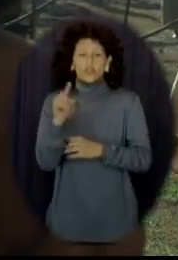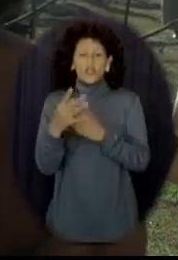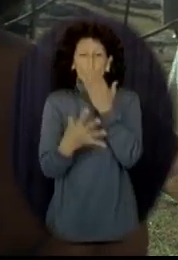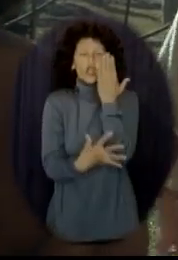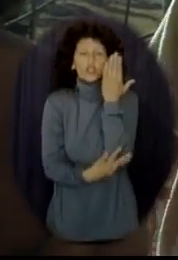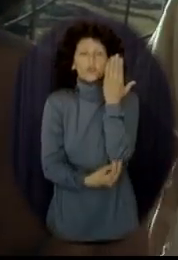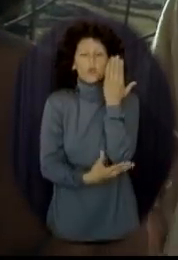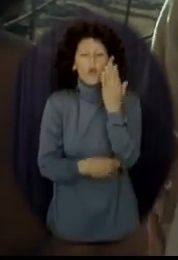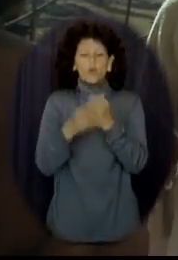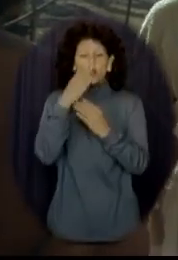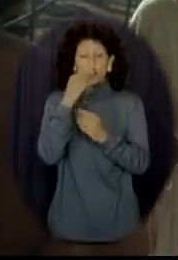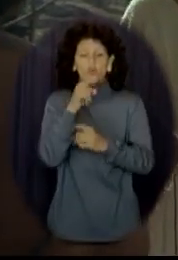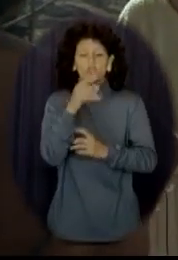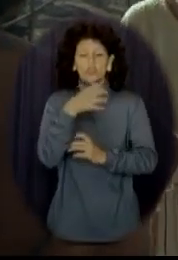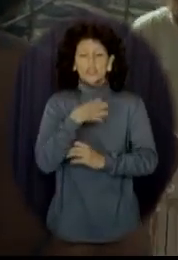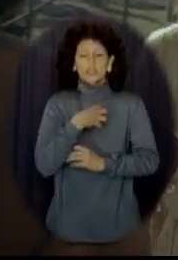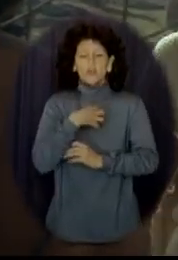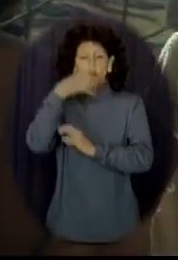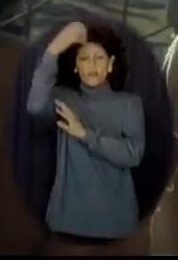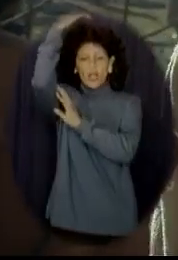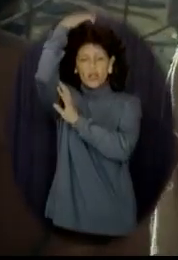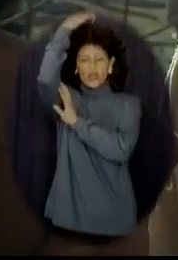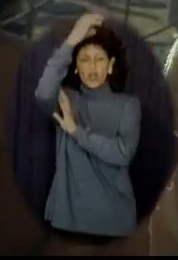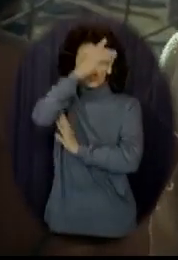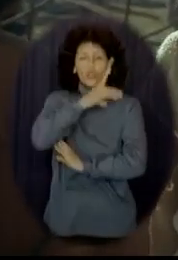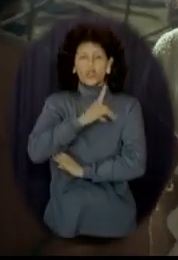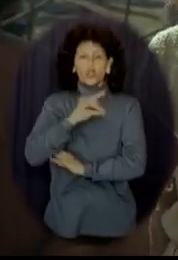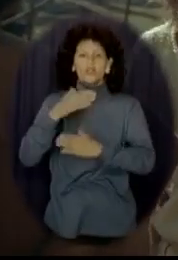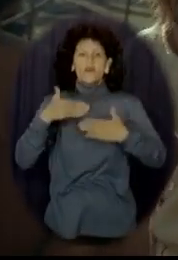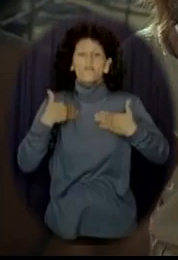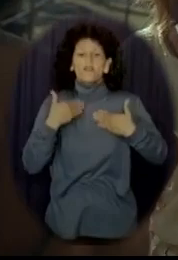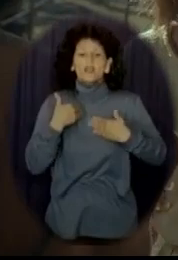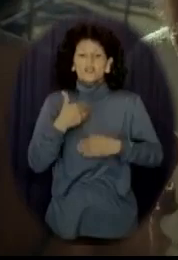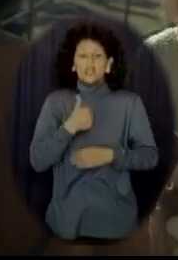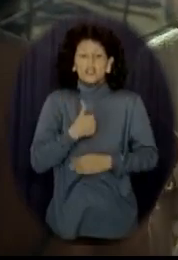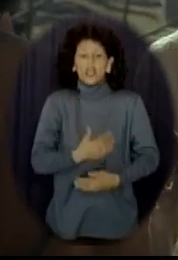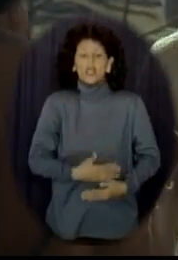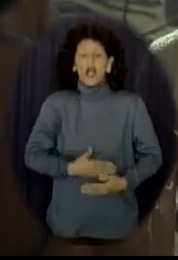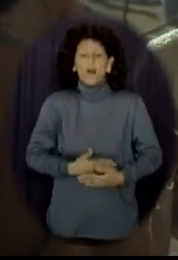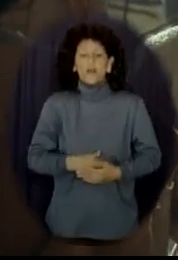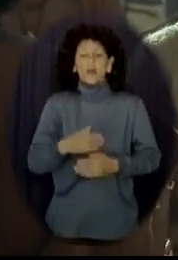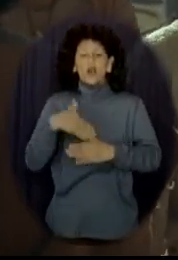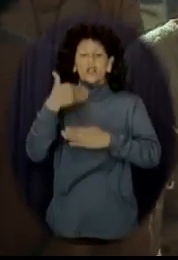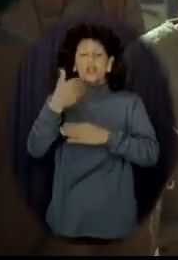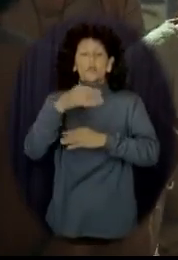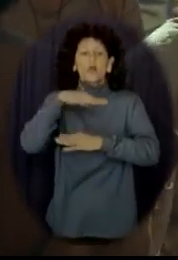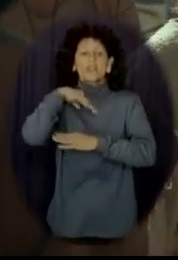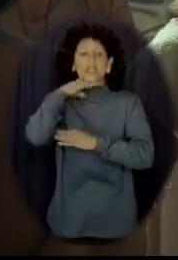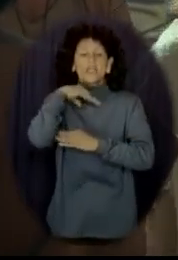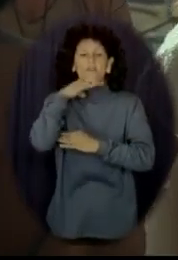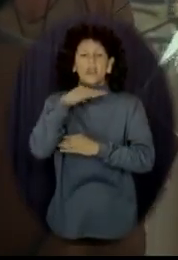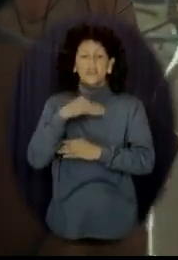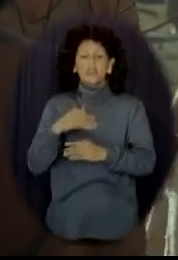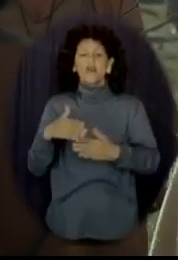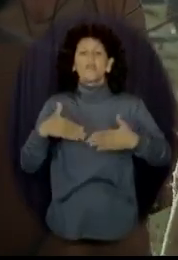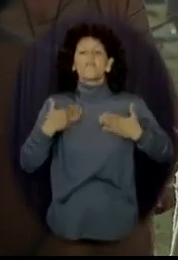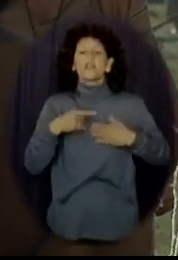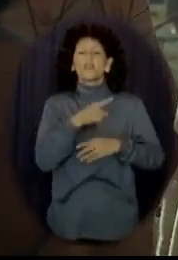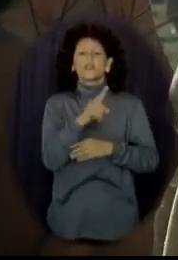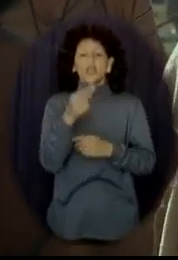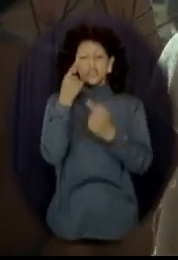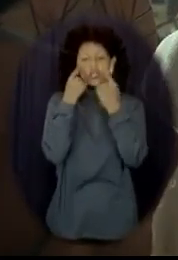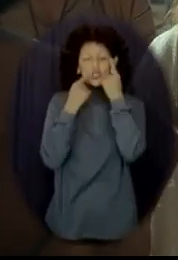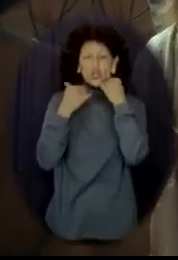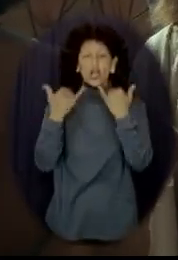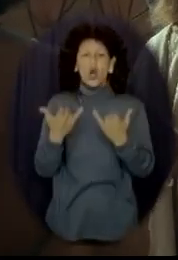Dichosos los pobres, porque de ellos es el reino de Dios. Dichosos los que tienen hambre, porque quedarán satisfechos. Dichosos los que